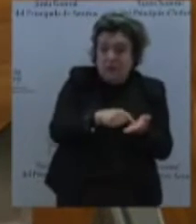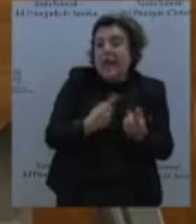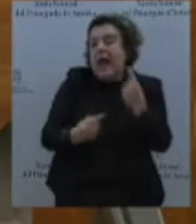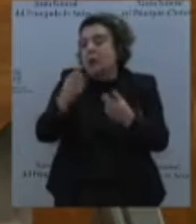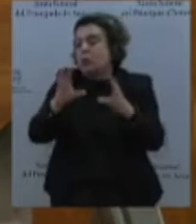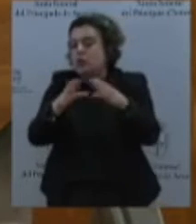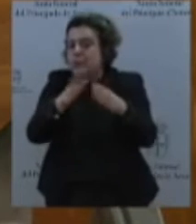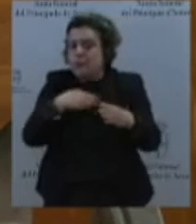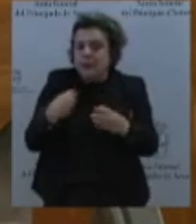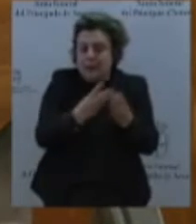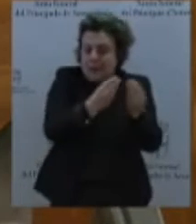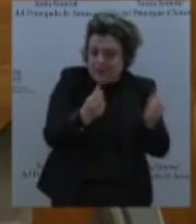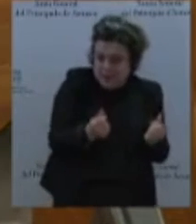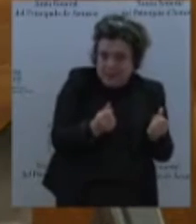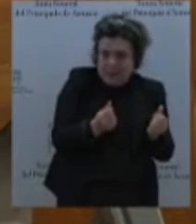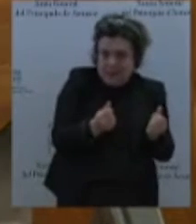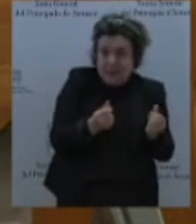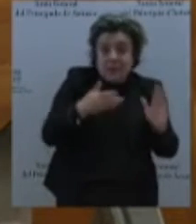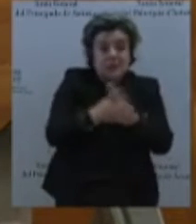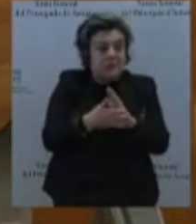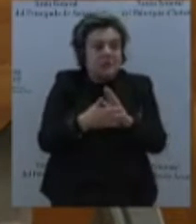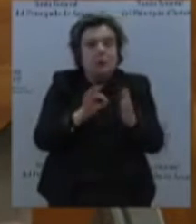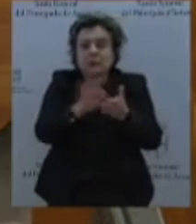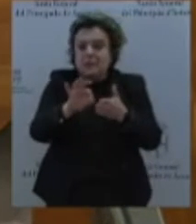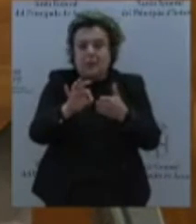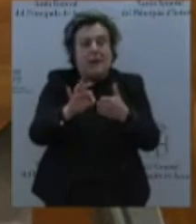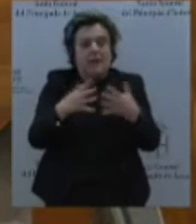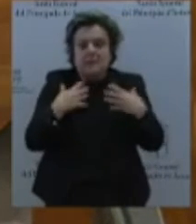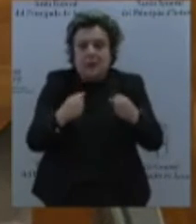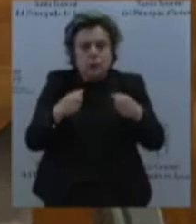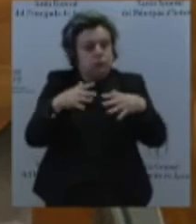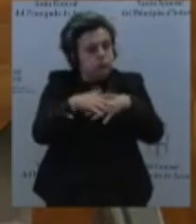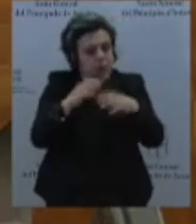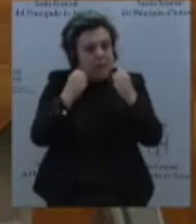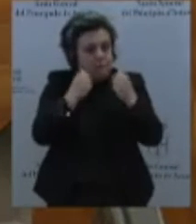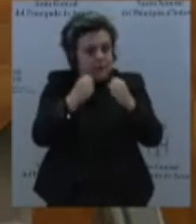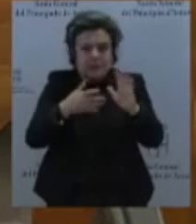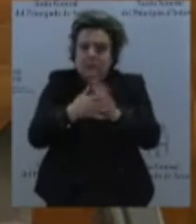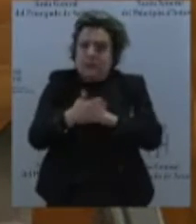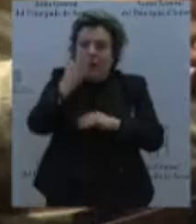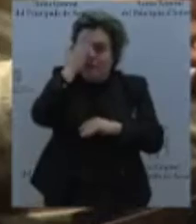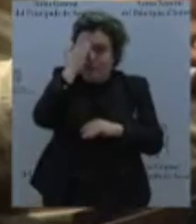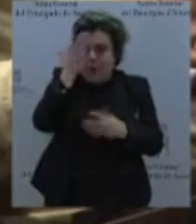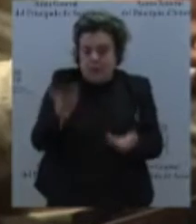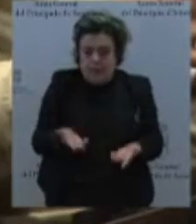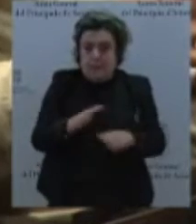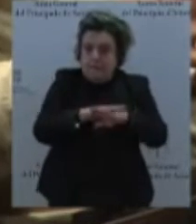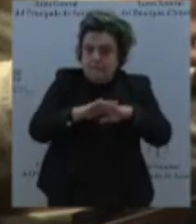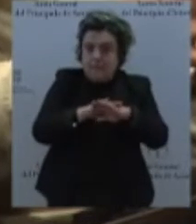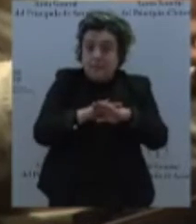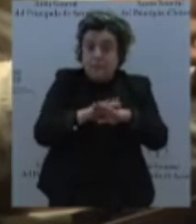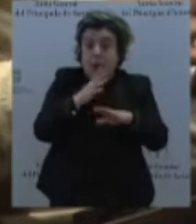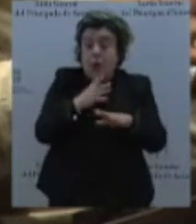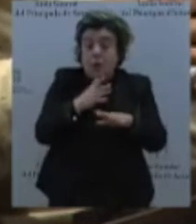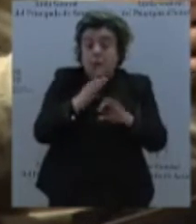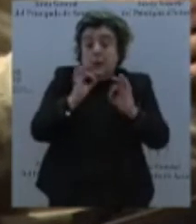clave. Ahora voy a las áreas sanitarias. La existencia de áreas sanitarias como existen en Asturias, 2 en el